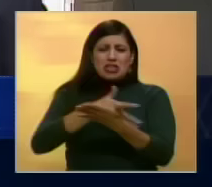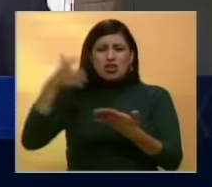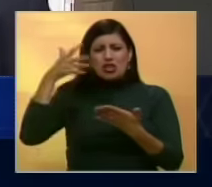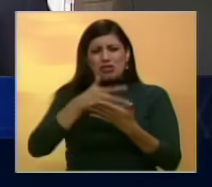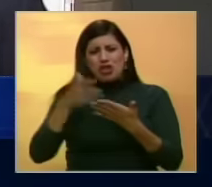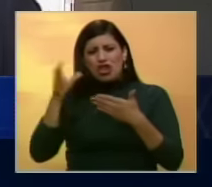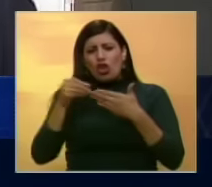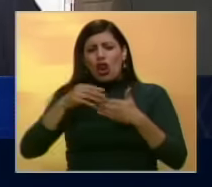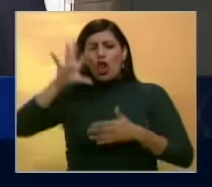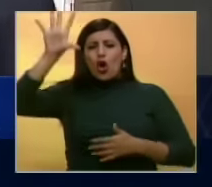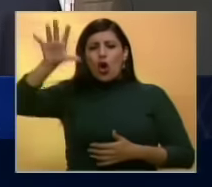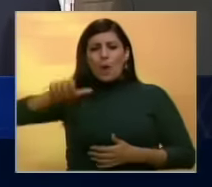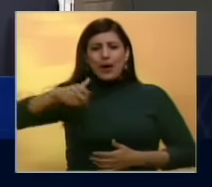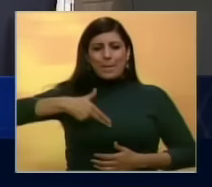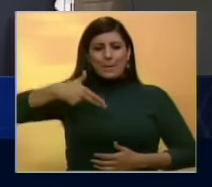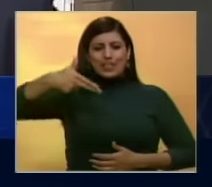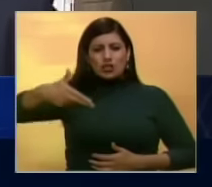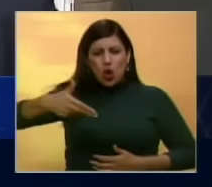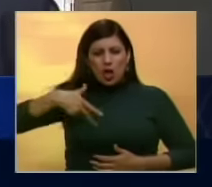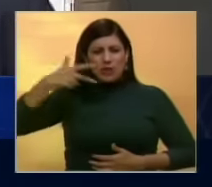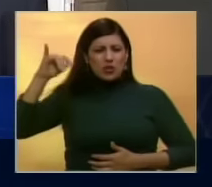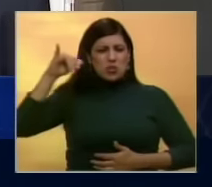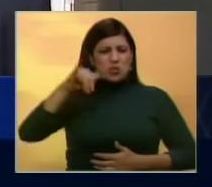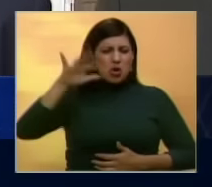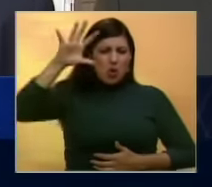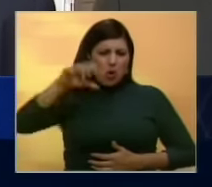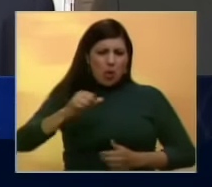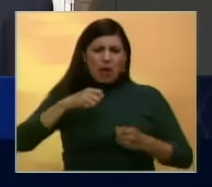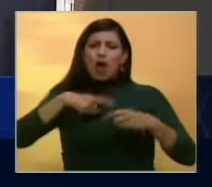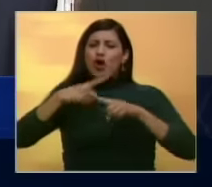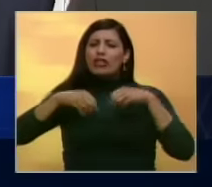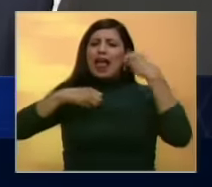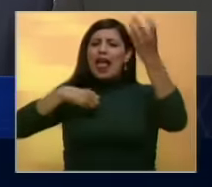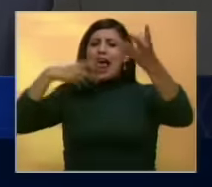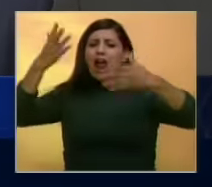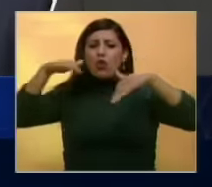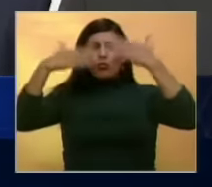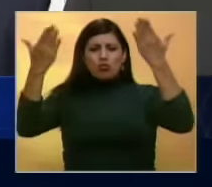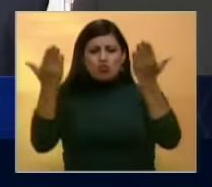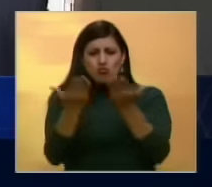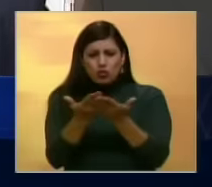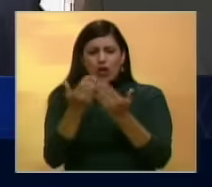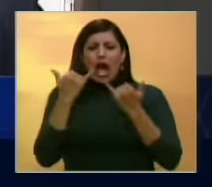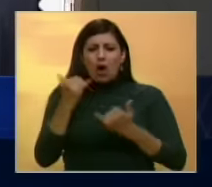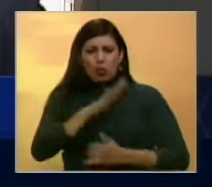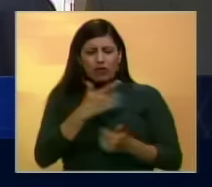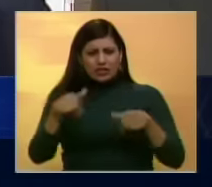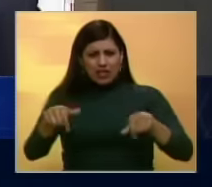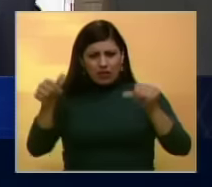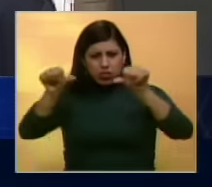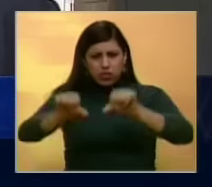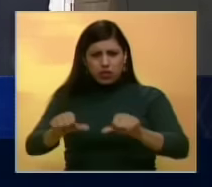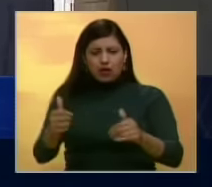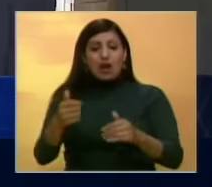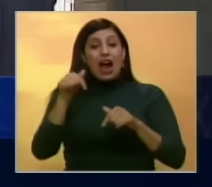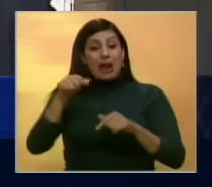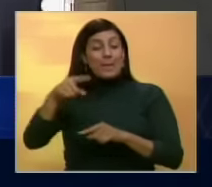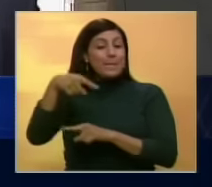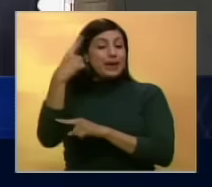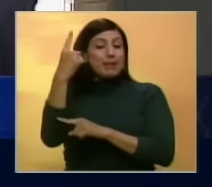dólares en armamento bélico un país que ha invertido millones regalándoles en el mundo nuestras universidades están en crisis este debate por primera vez es